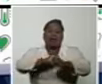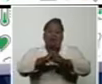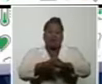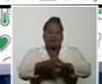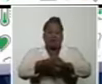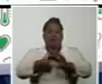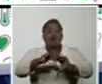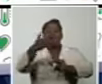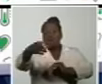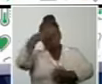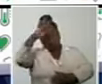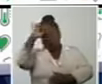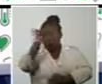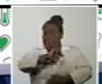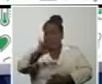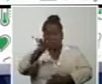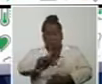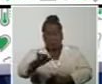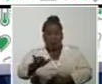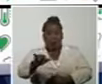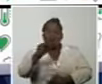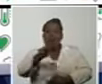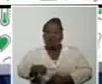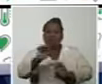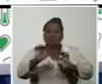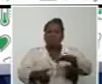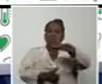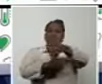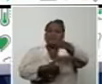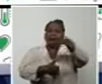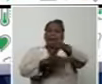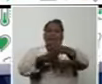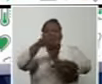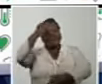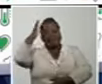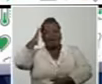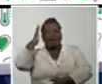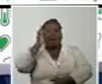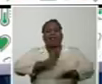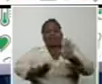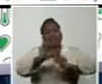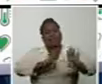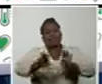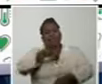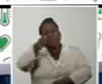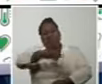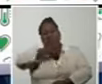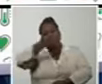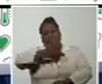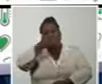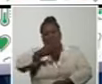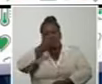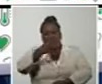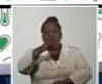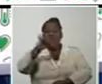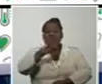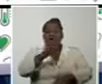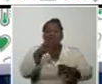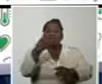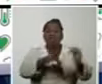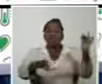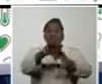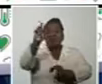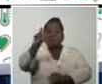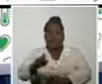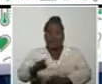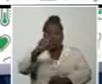y es algo que ha defendido, por supuesto, el presidente de la República de Cuba, Miguel Díaz-Canel Bermúdez, así como el primer ministro Manuel Marrero